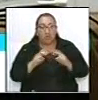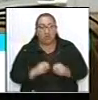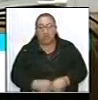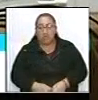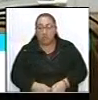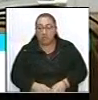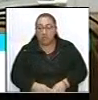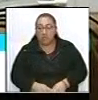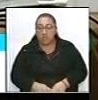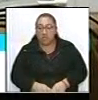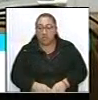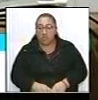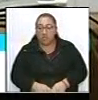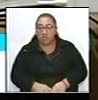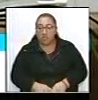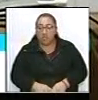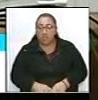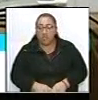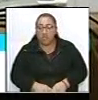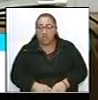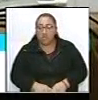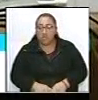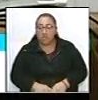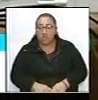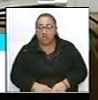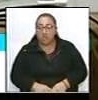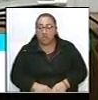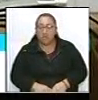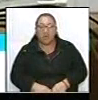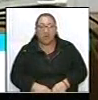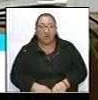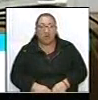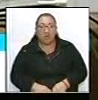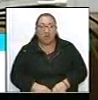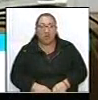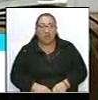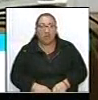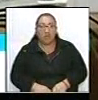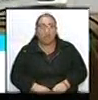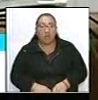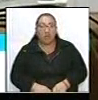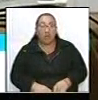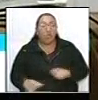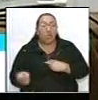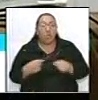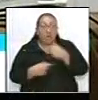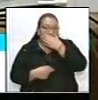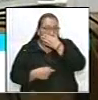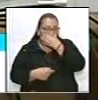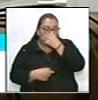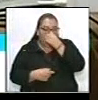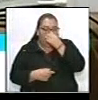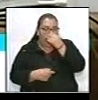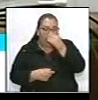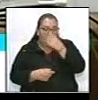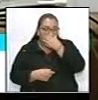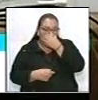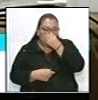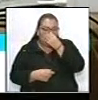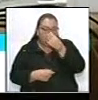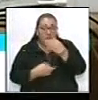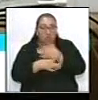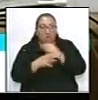las funciones, deberes, competencias, derechos del sereno, línea de carrera, modalidad de